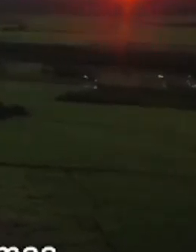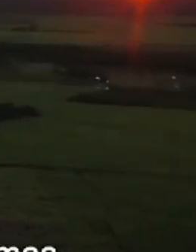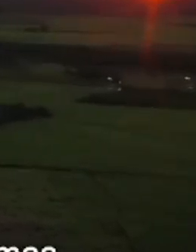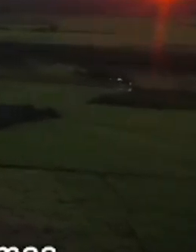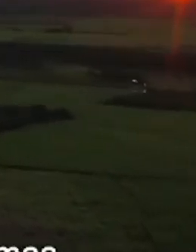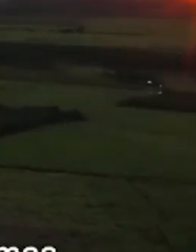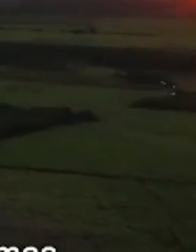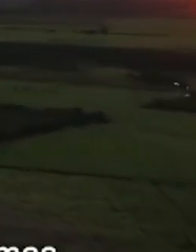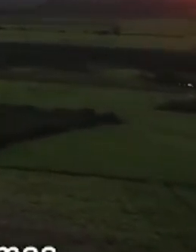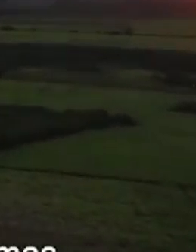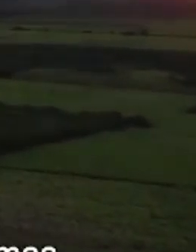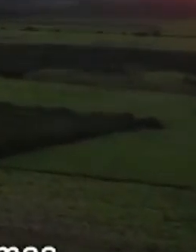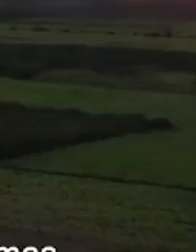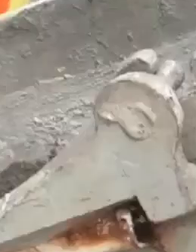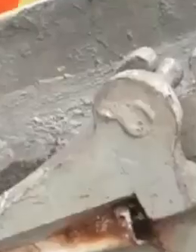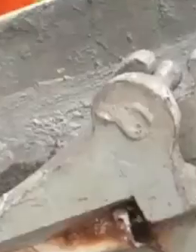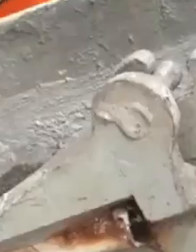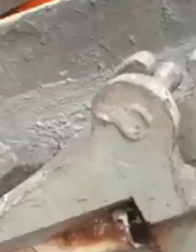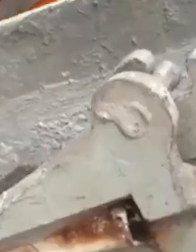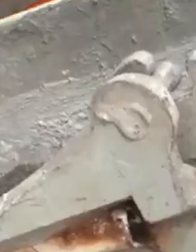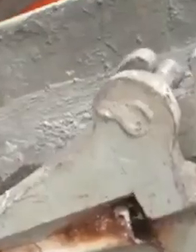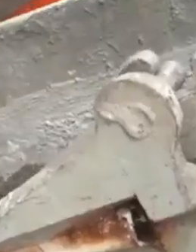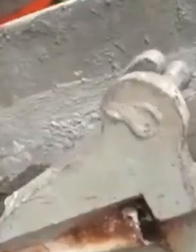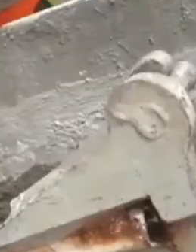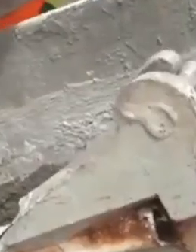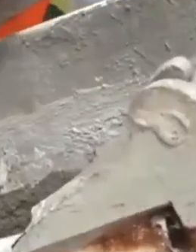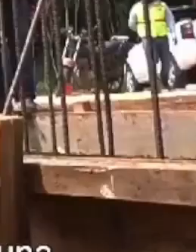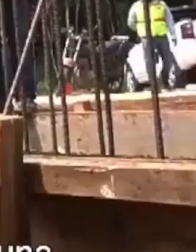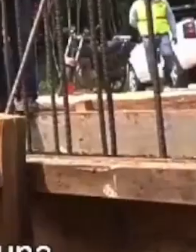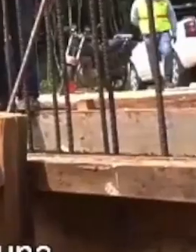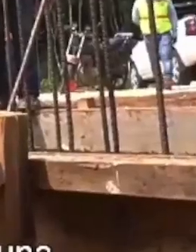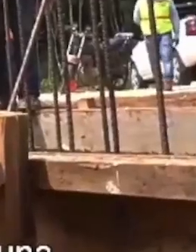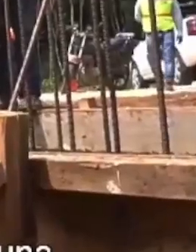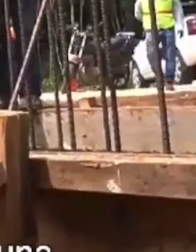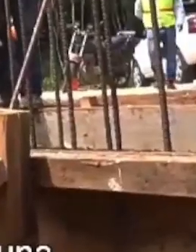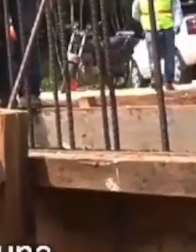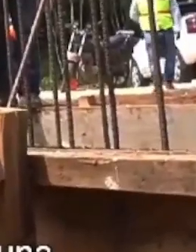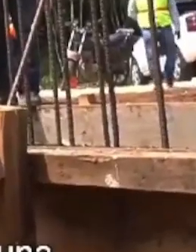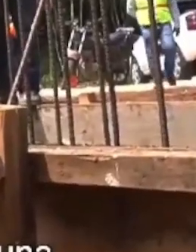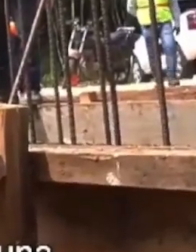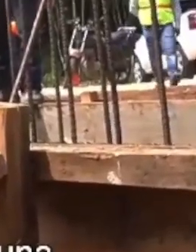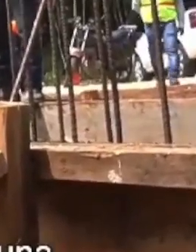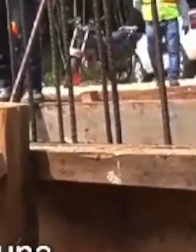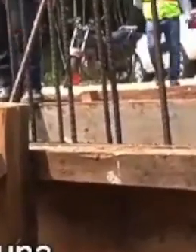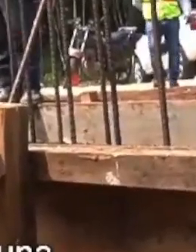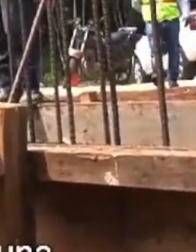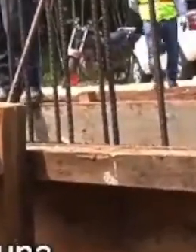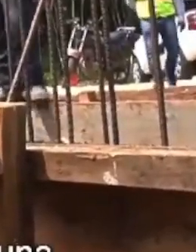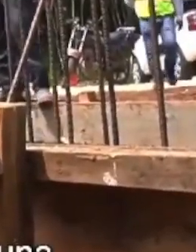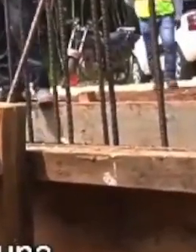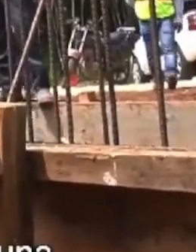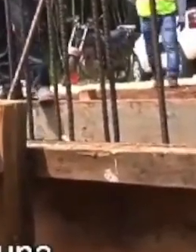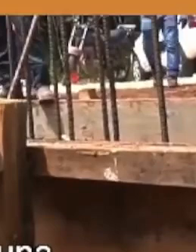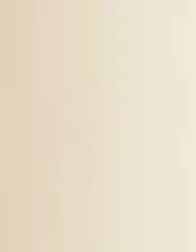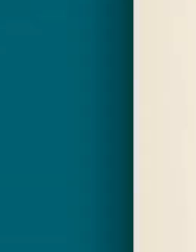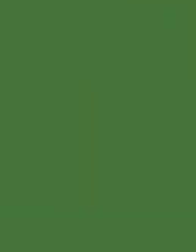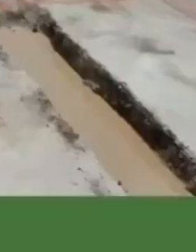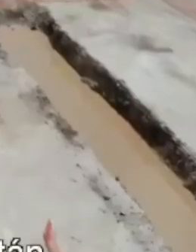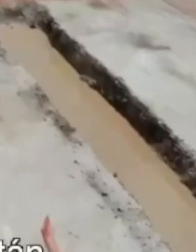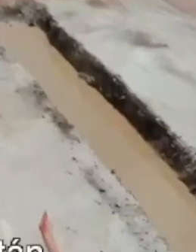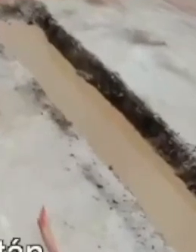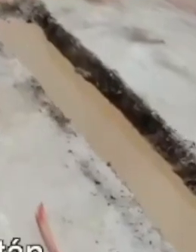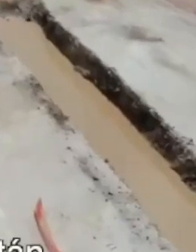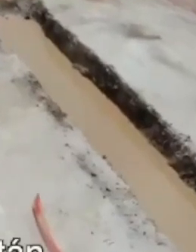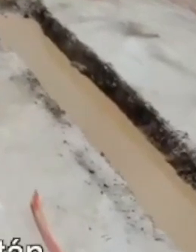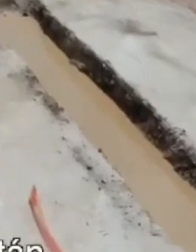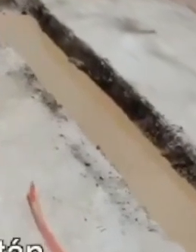altura de la comunidad de San Dimas, en este mismo municipio, continúa la construcción de pasos de fauna. En el